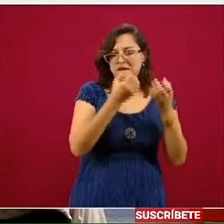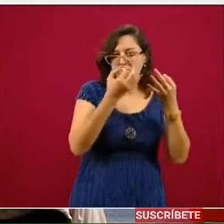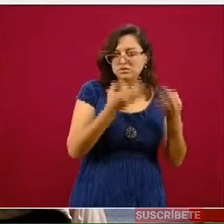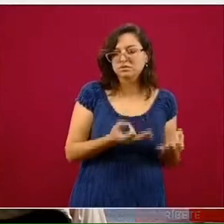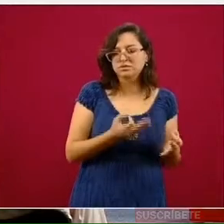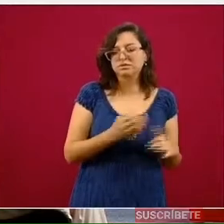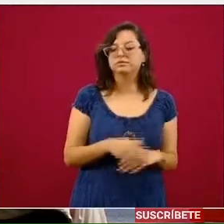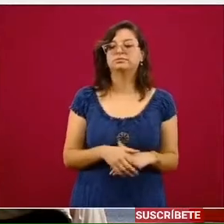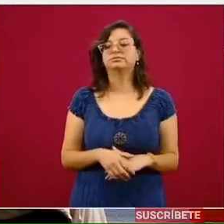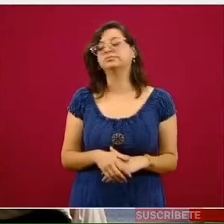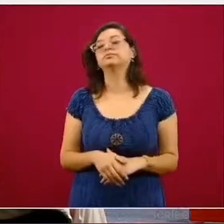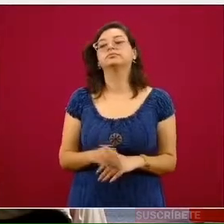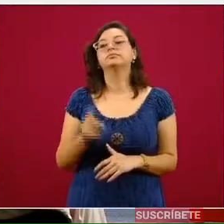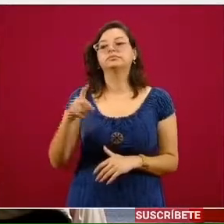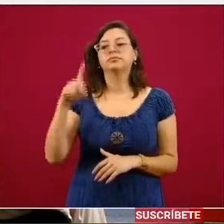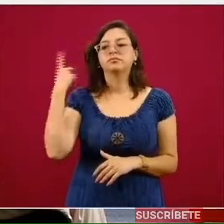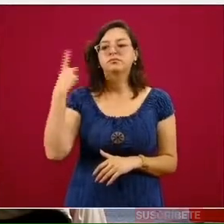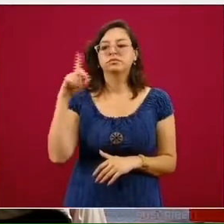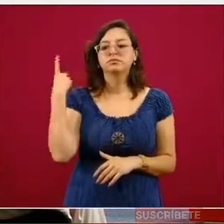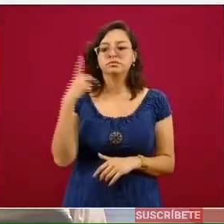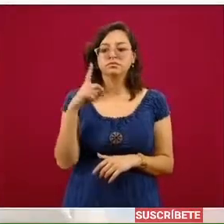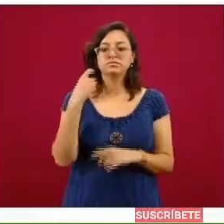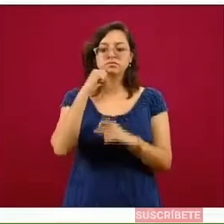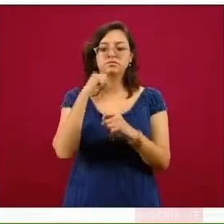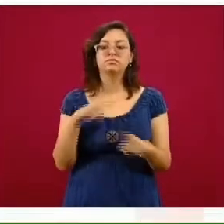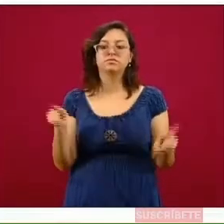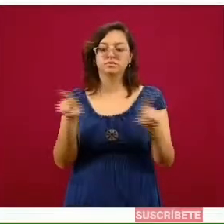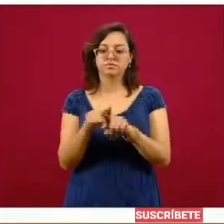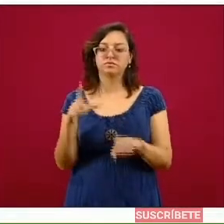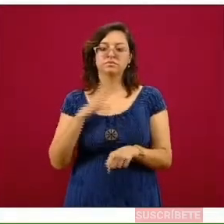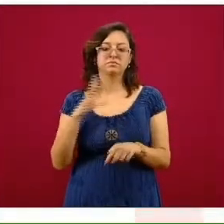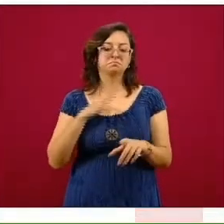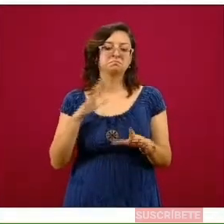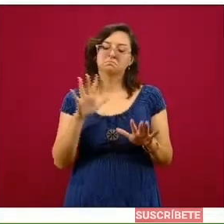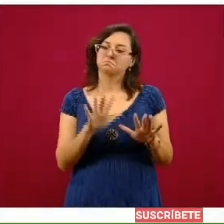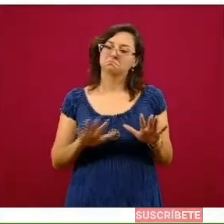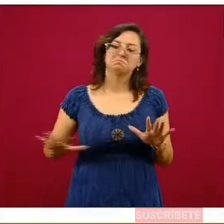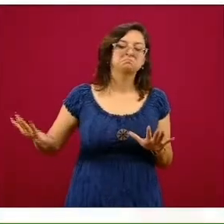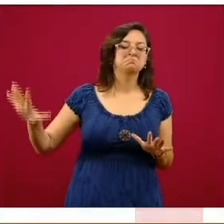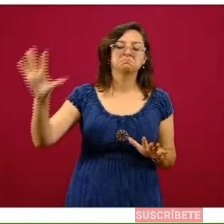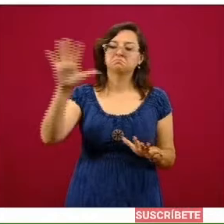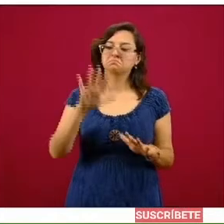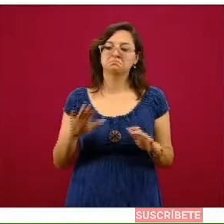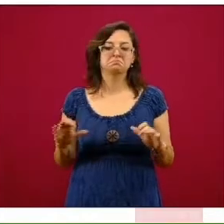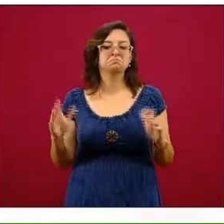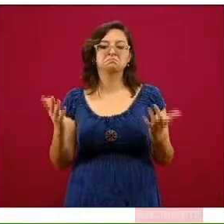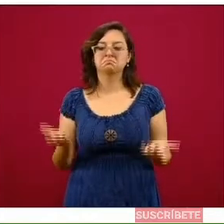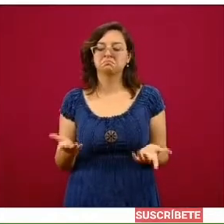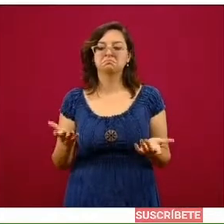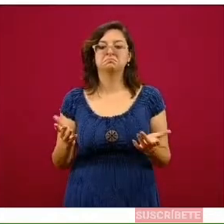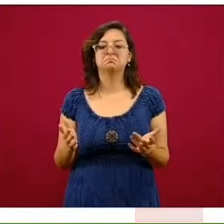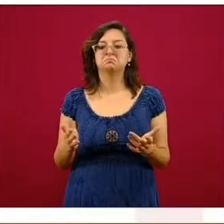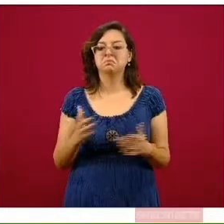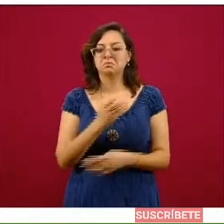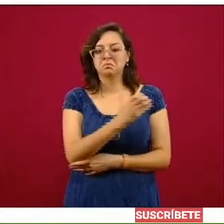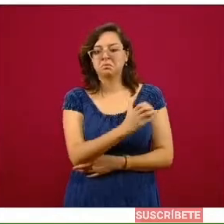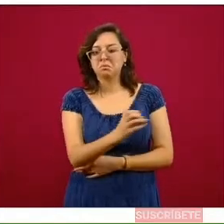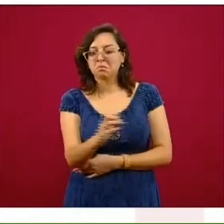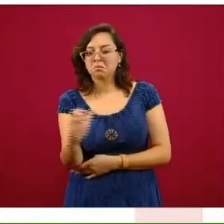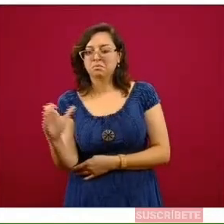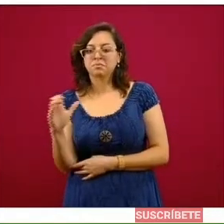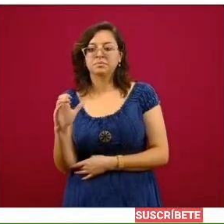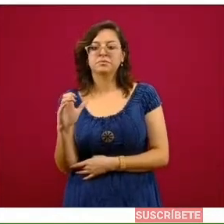Durango también tenemos una extensa zona de población dispersa, mayormente